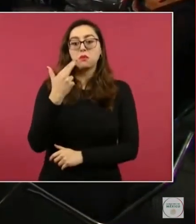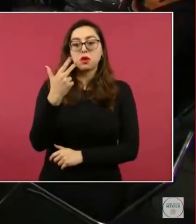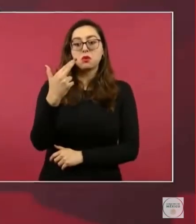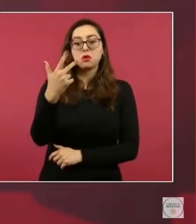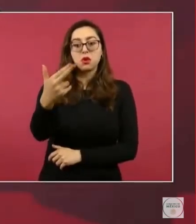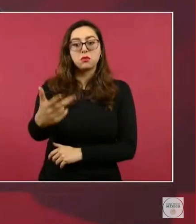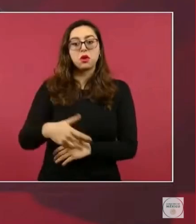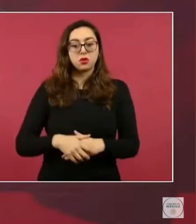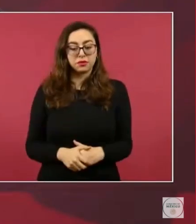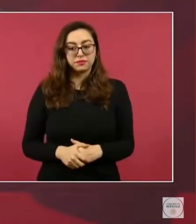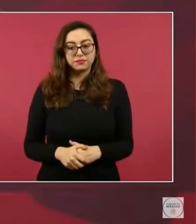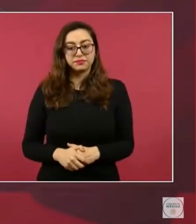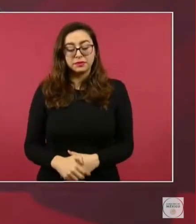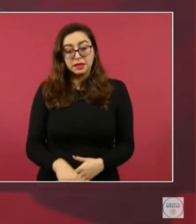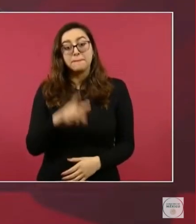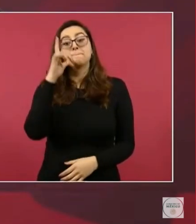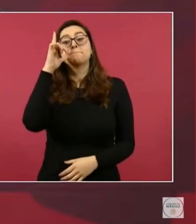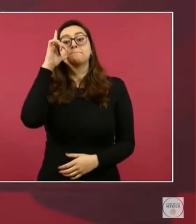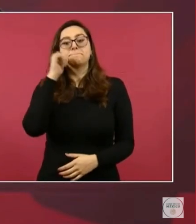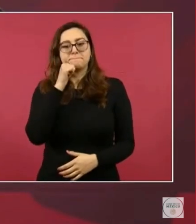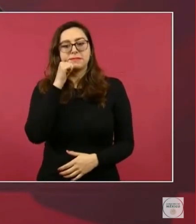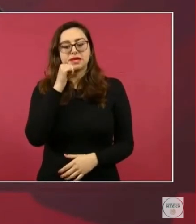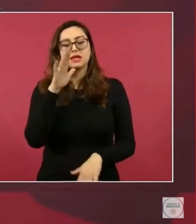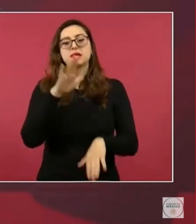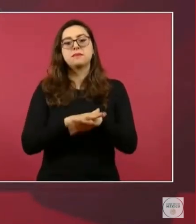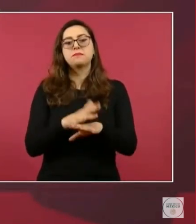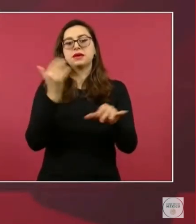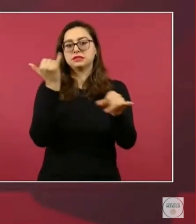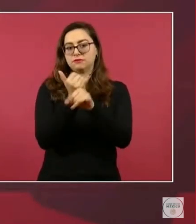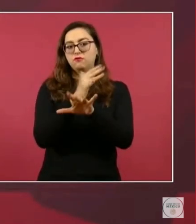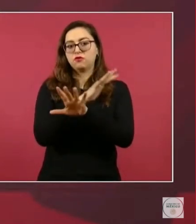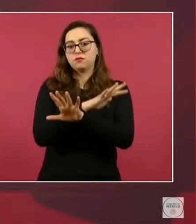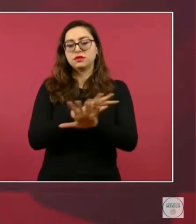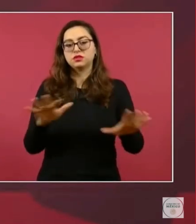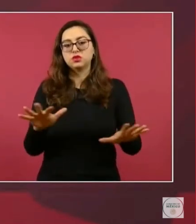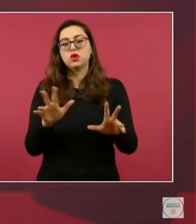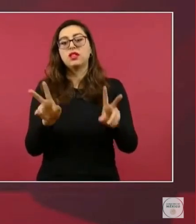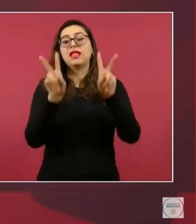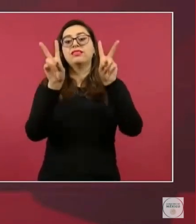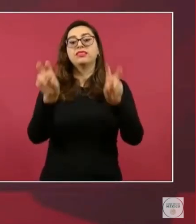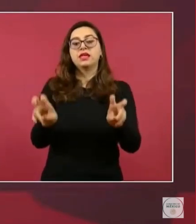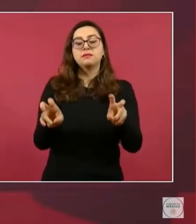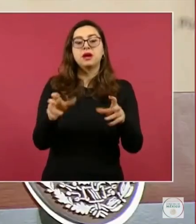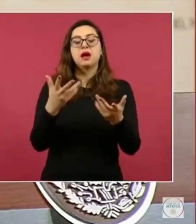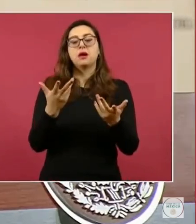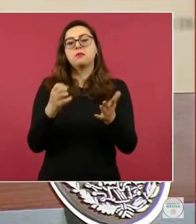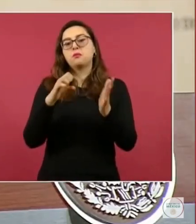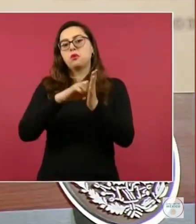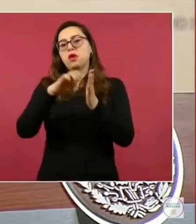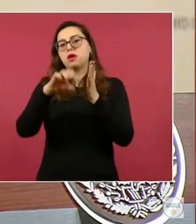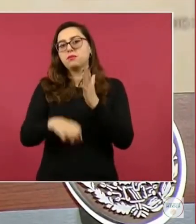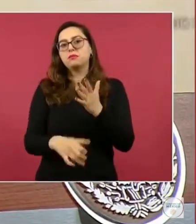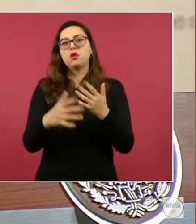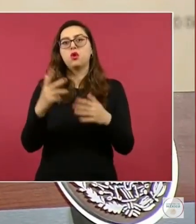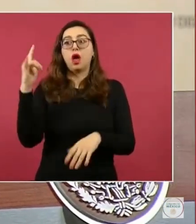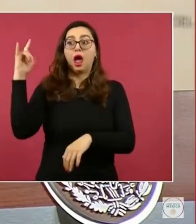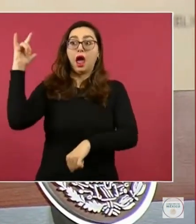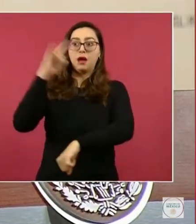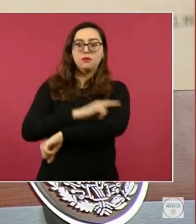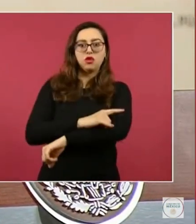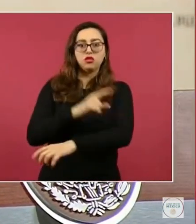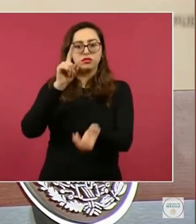a informar más sobre lo de la carga, esto que ha generado también alguna